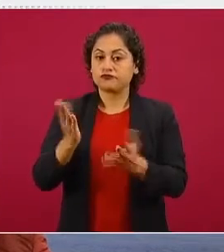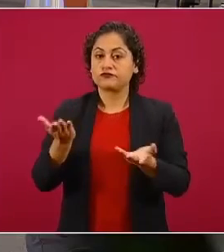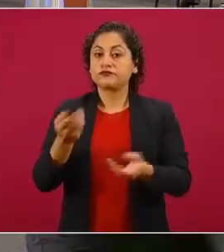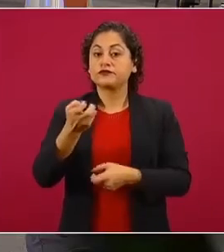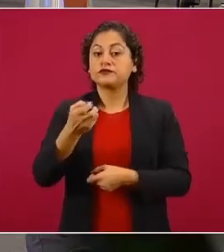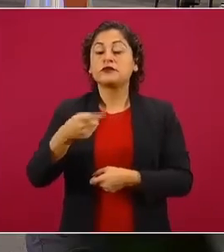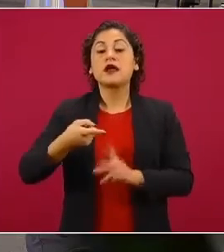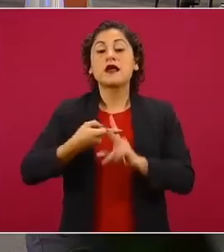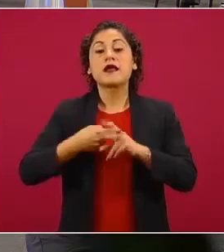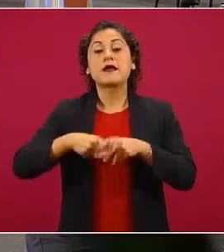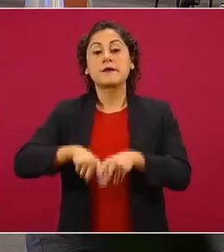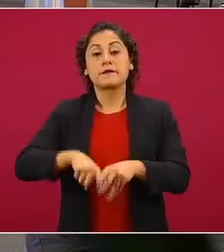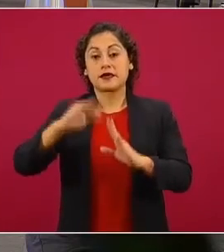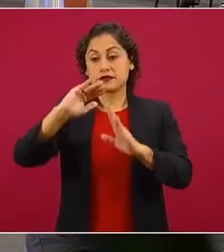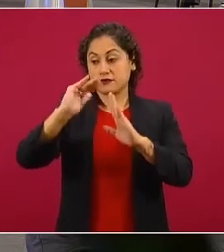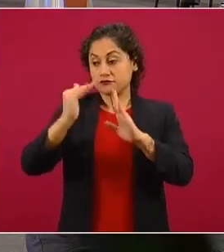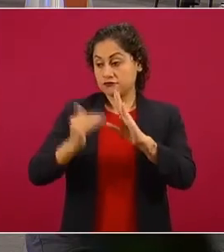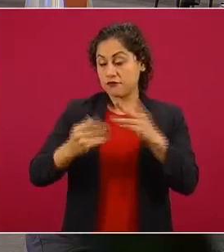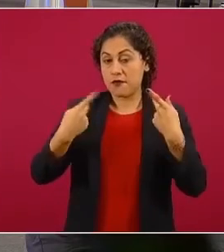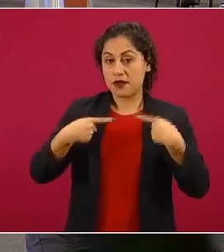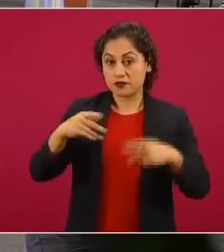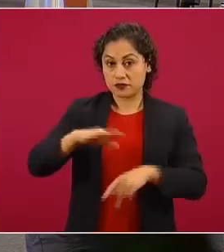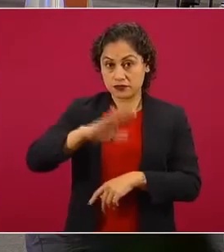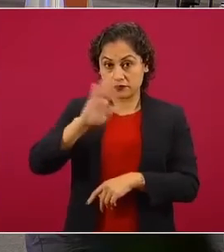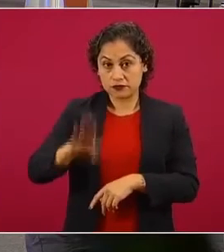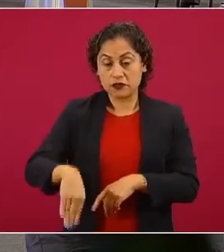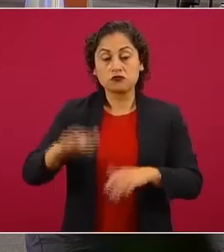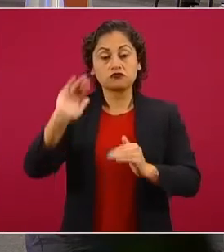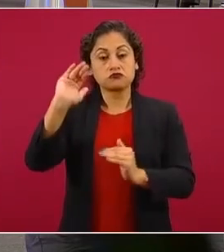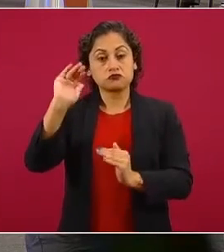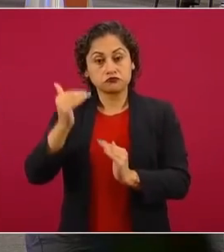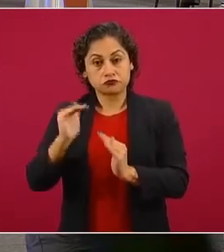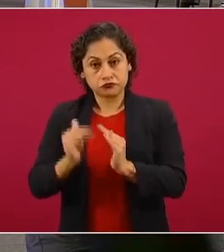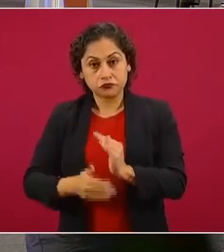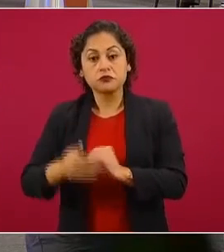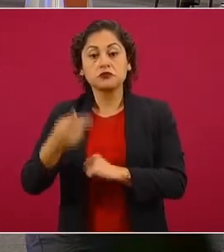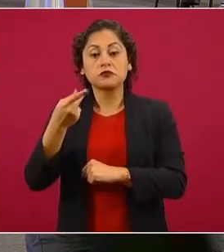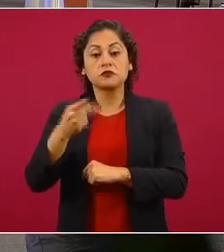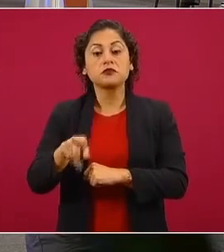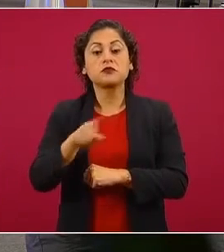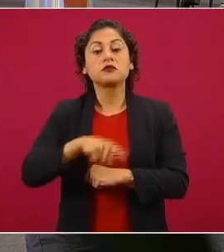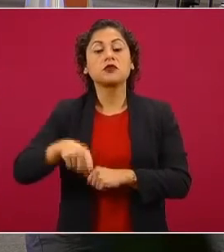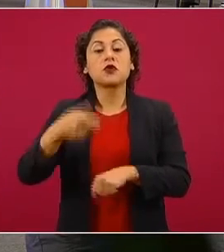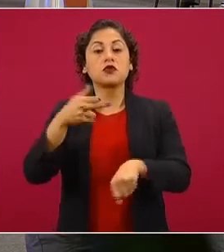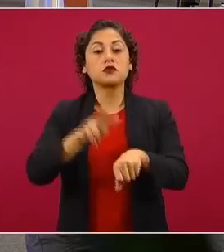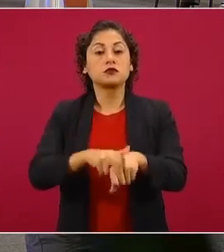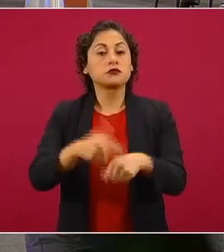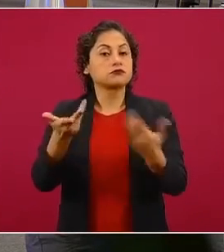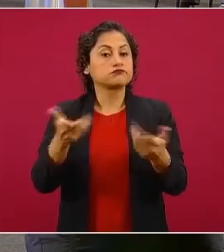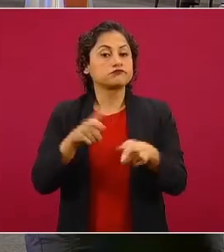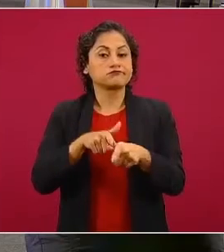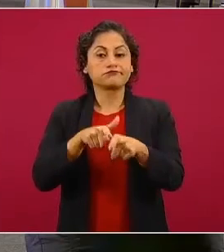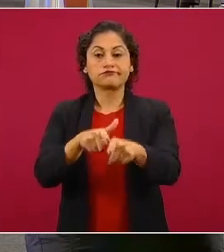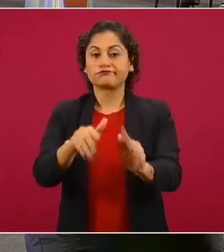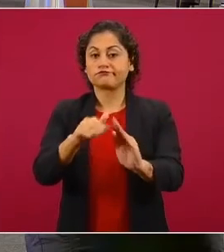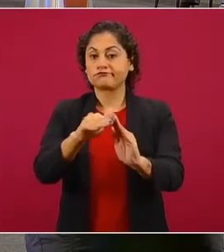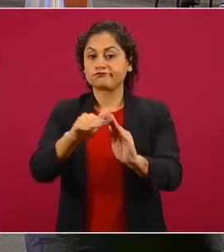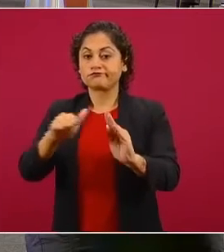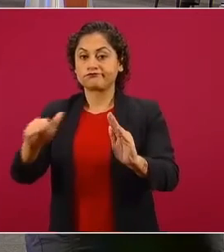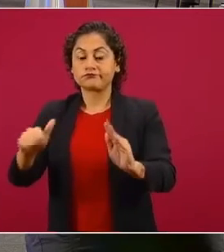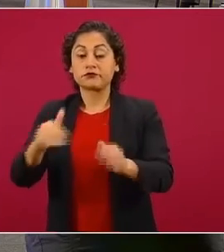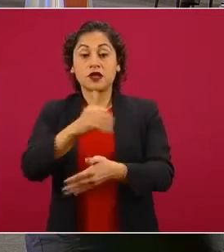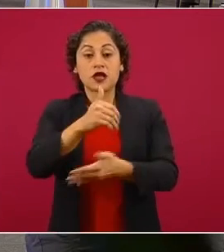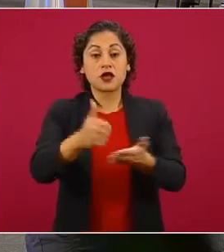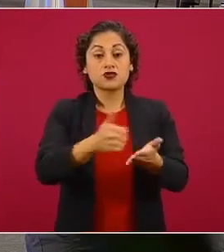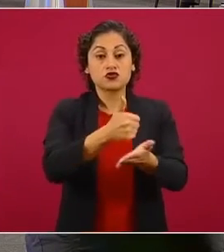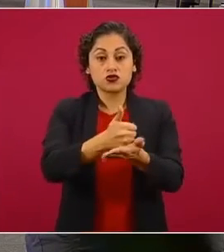la siguiente, y las hospitalizaciones están estables, no suben ni bajan. Las zonas densamente pobladas